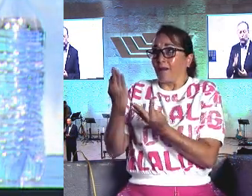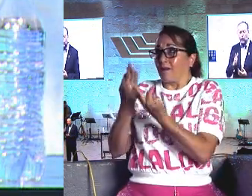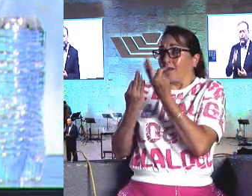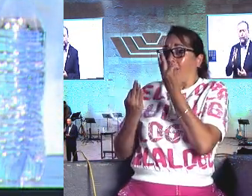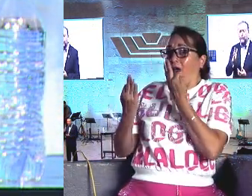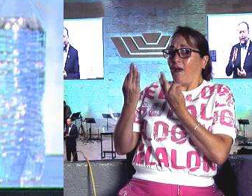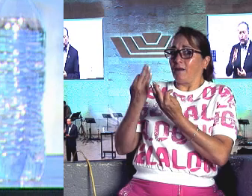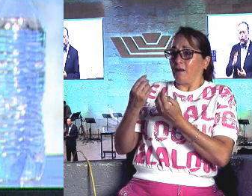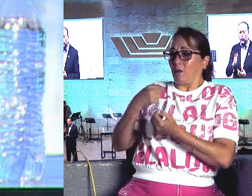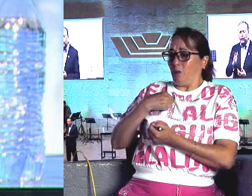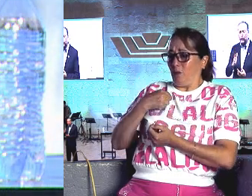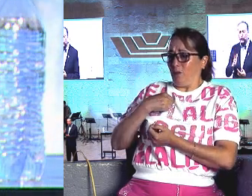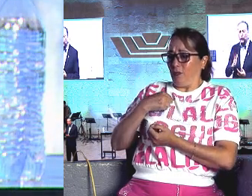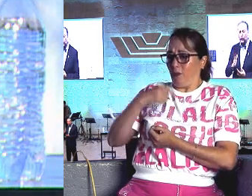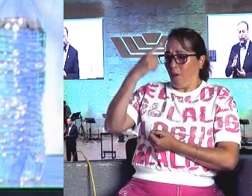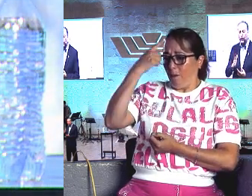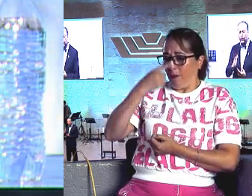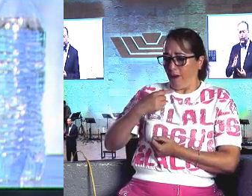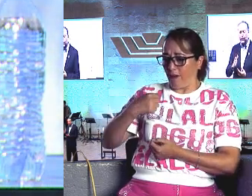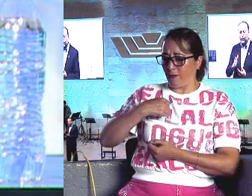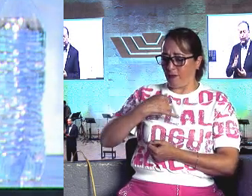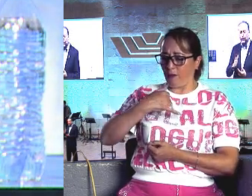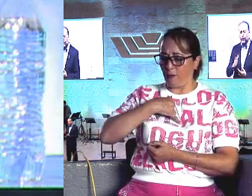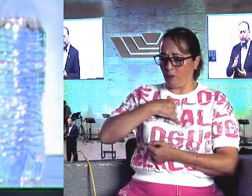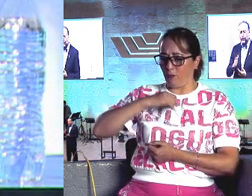una mejor persona,